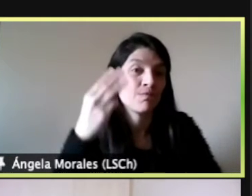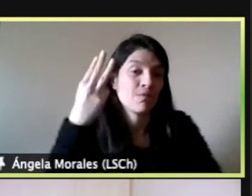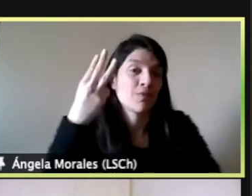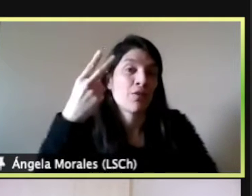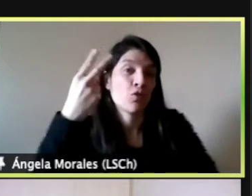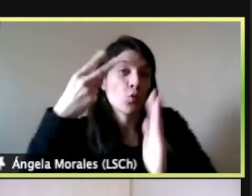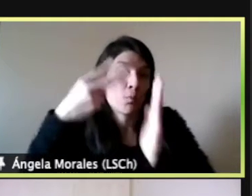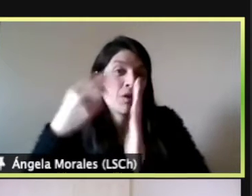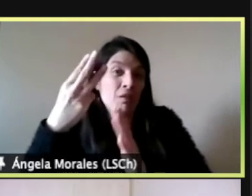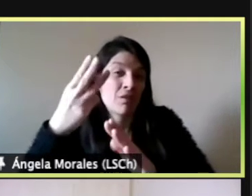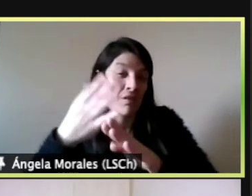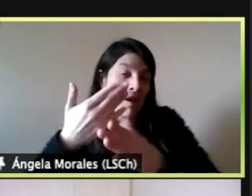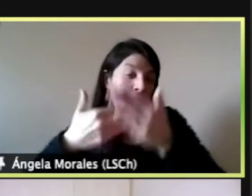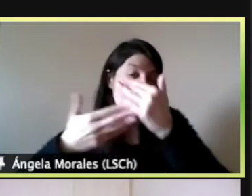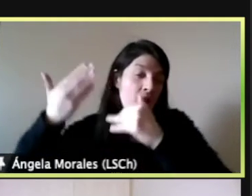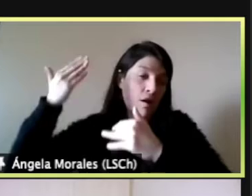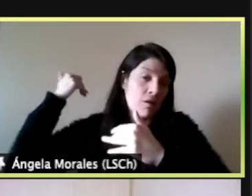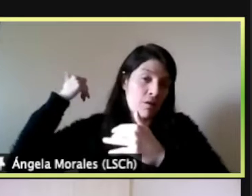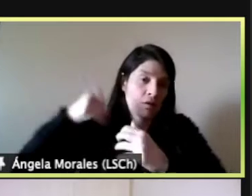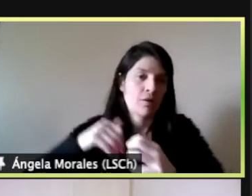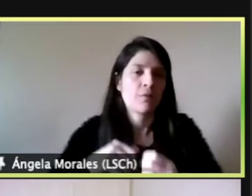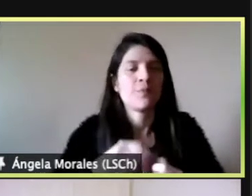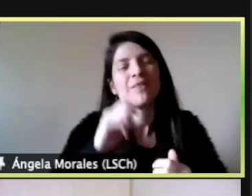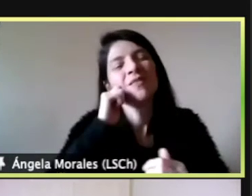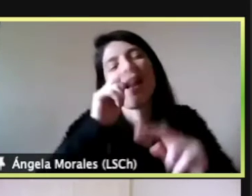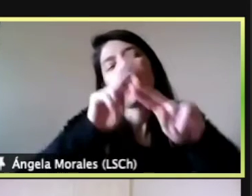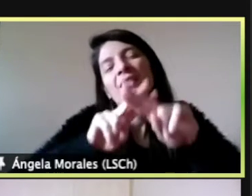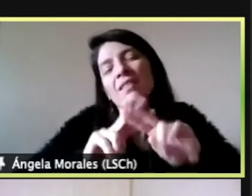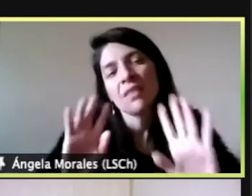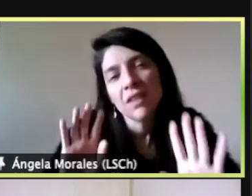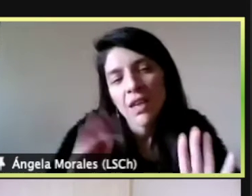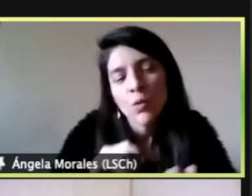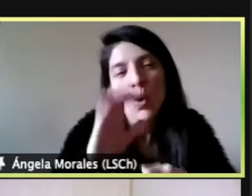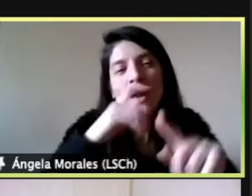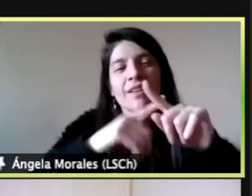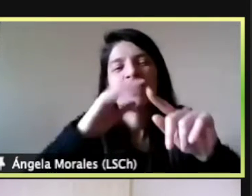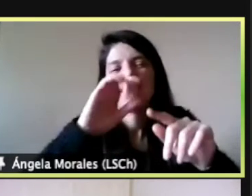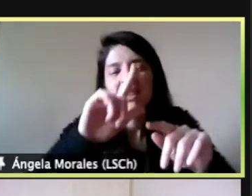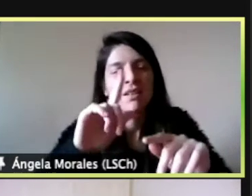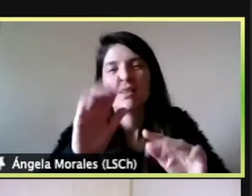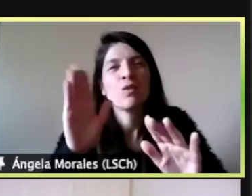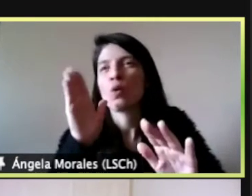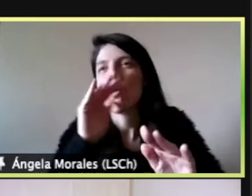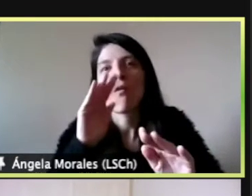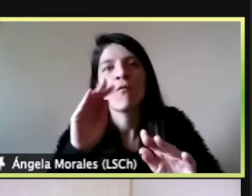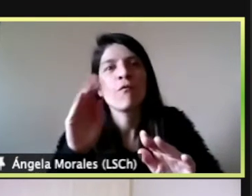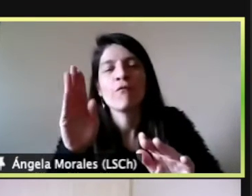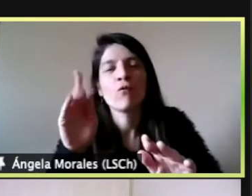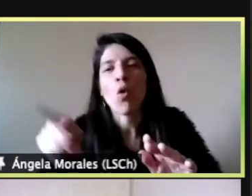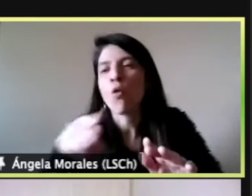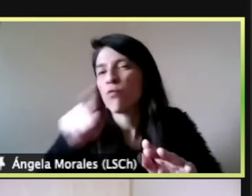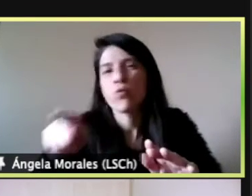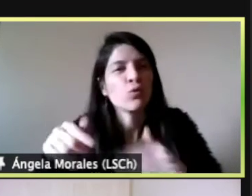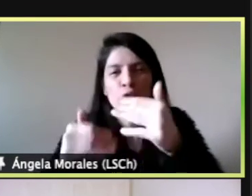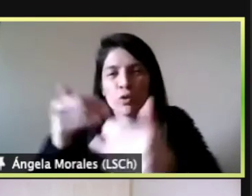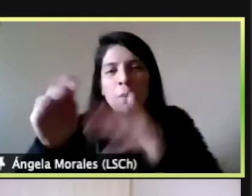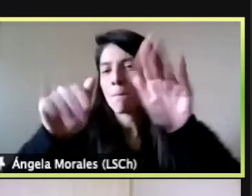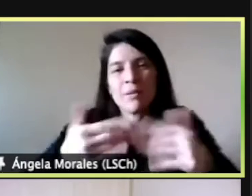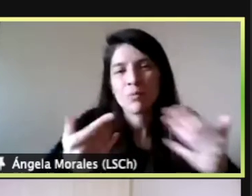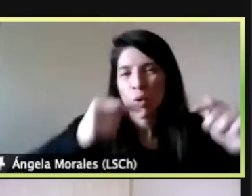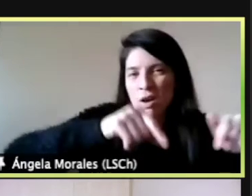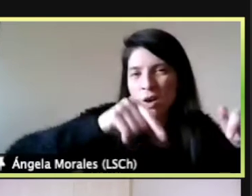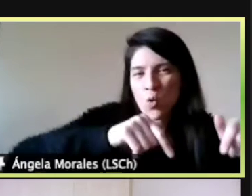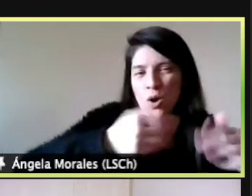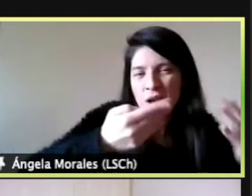En los años anteriores. Entonces no funciona de la misma manera como el formato actual de Excel. Si yo lo ejecuto, yo